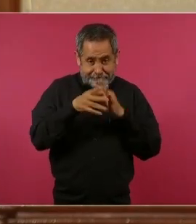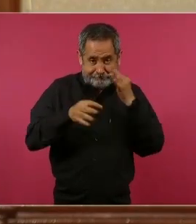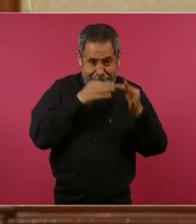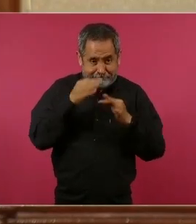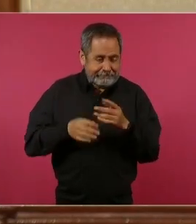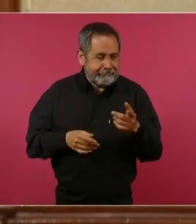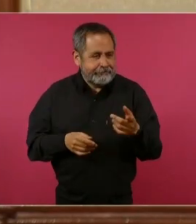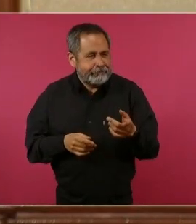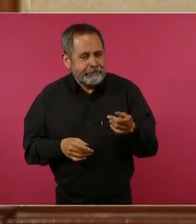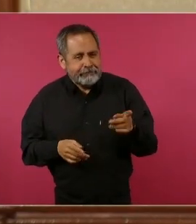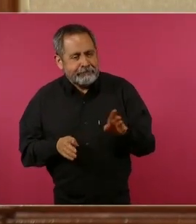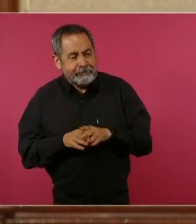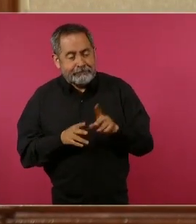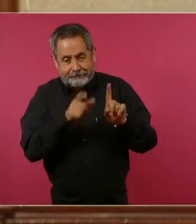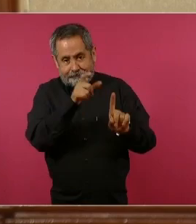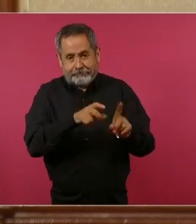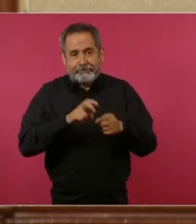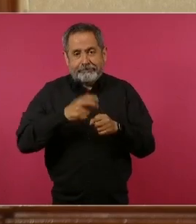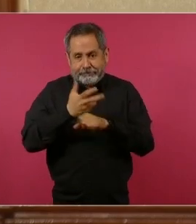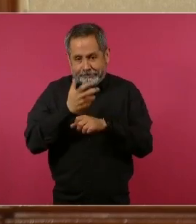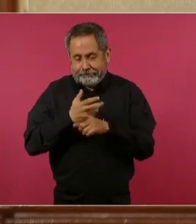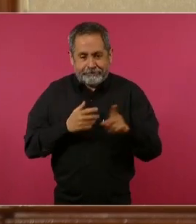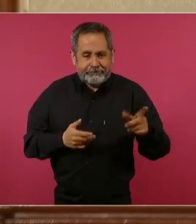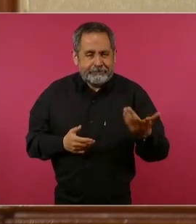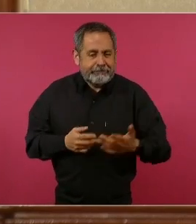periodismo en Estados Unidos.